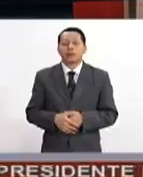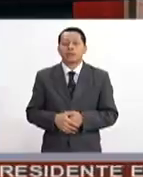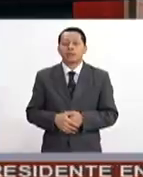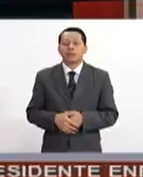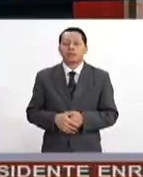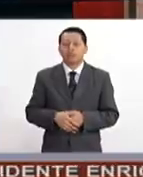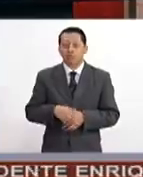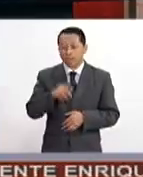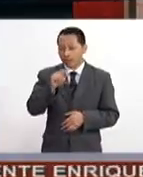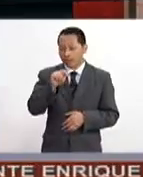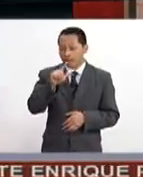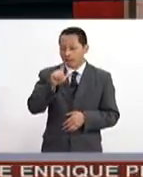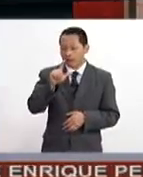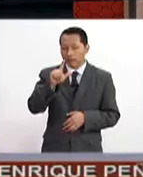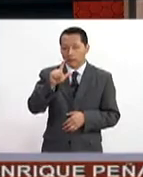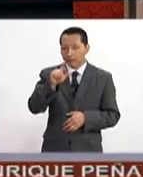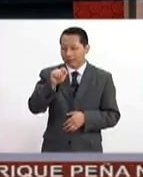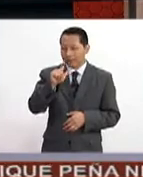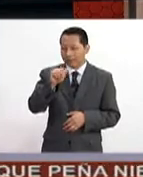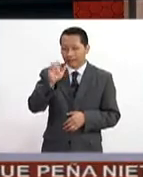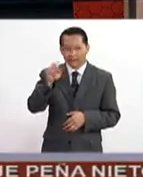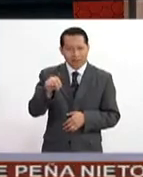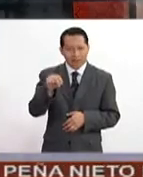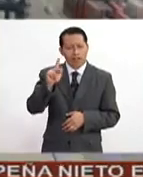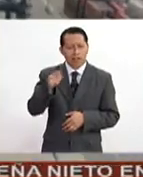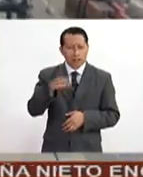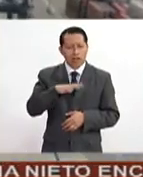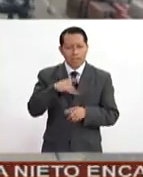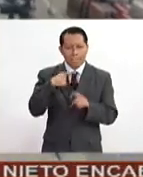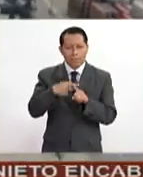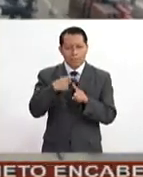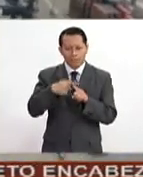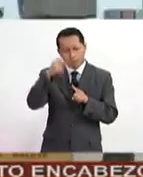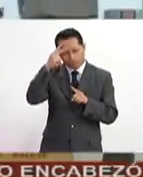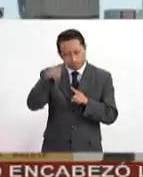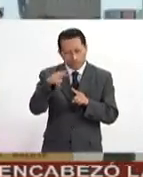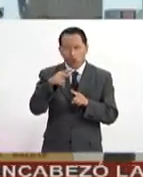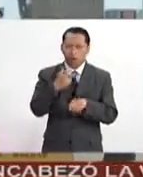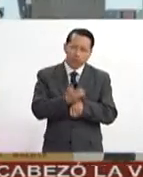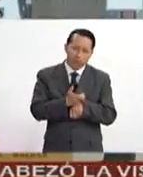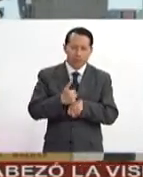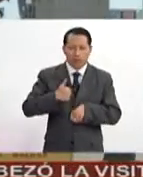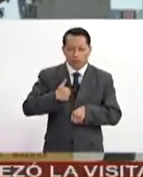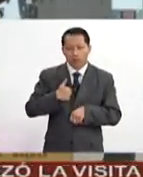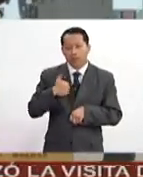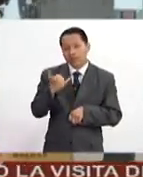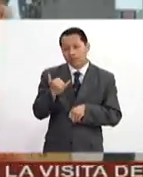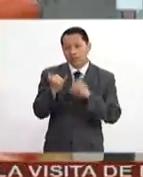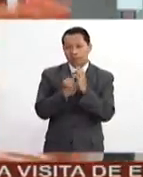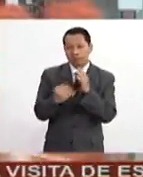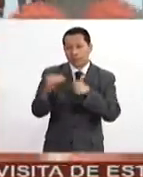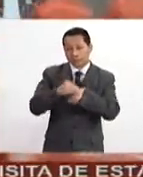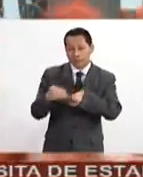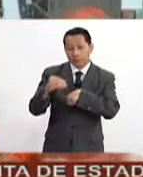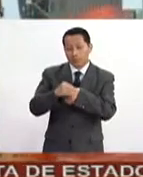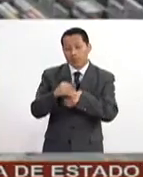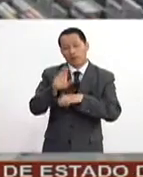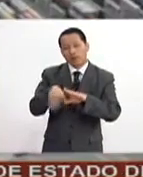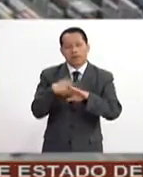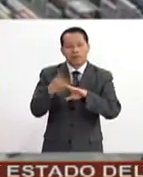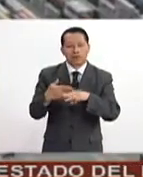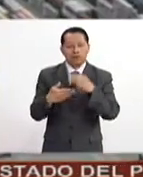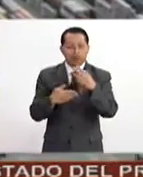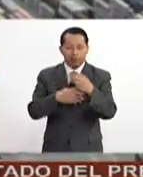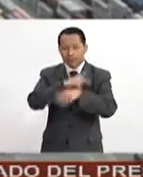El Tratado de Libre Comercio de América del Norte ha tenido un efecto positivo en México, Estados Unidos y Canadá, y cualquier barrera arancelaria afectaría profundamente a los